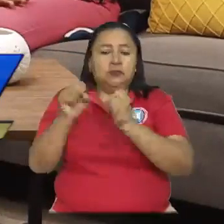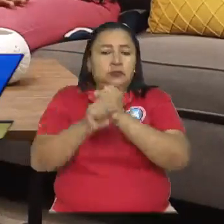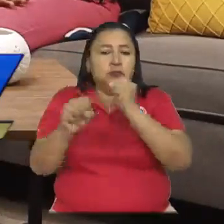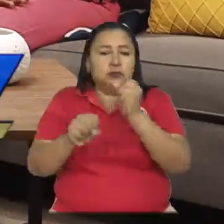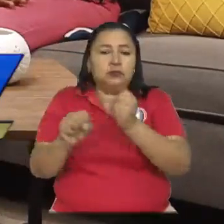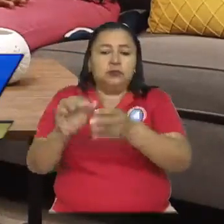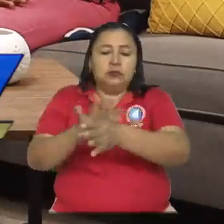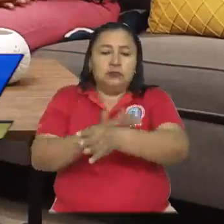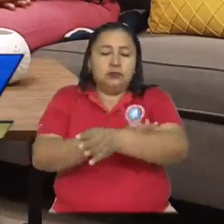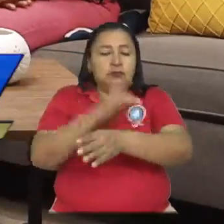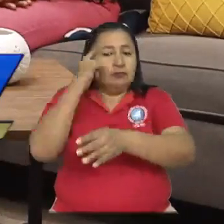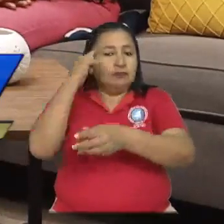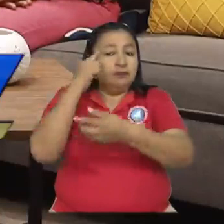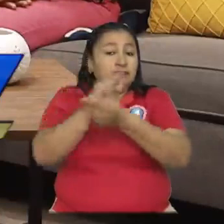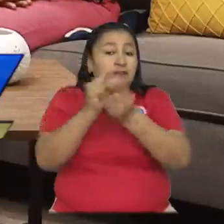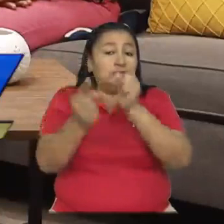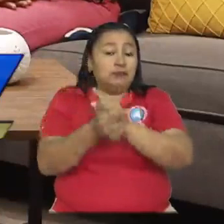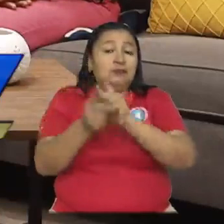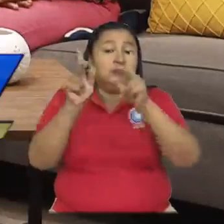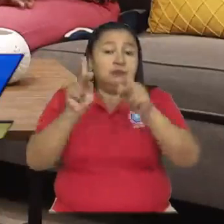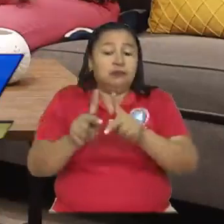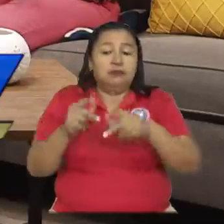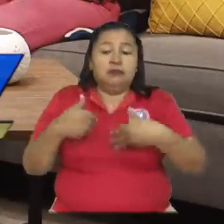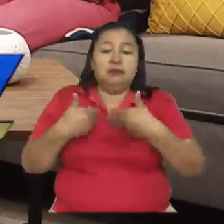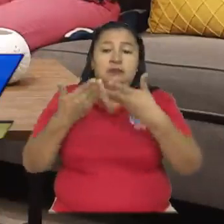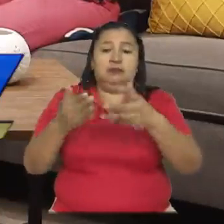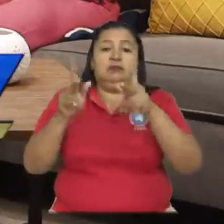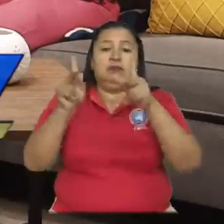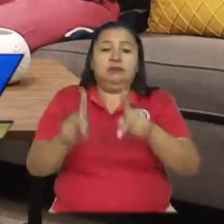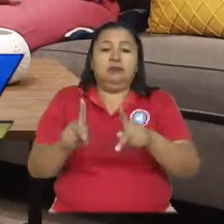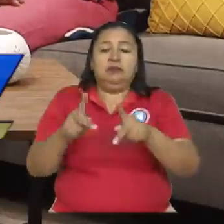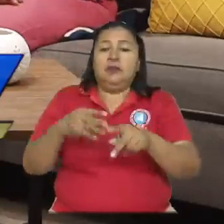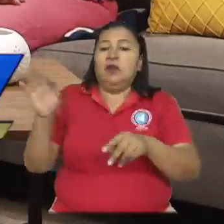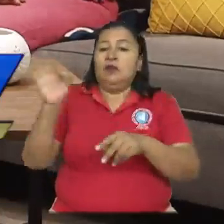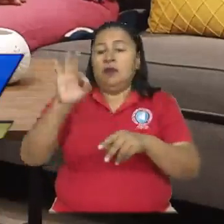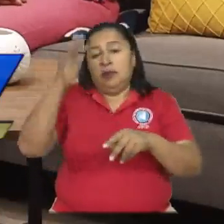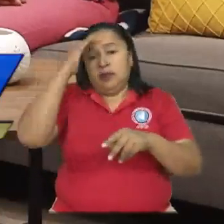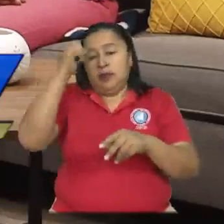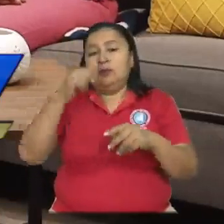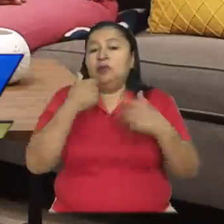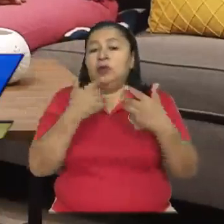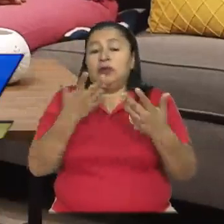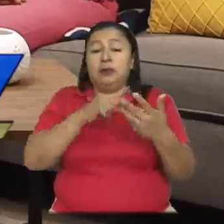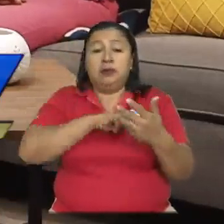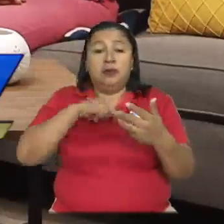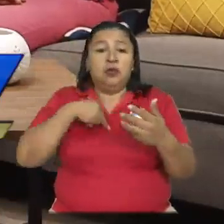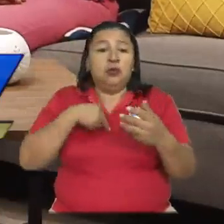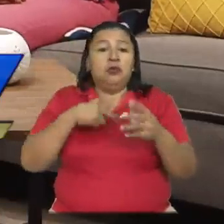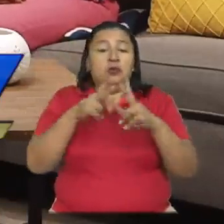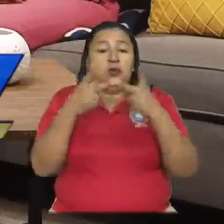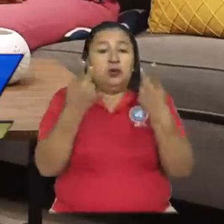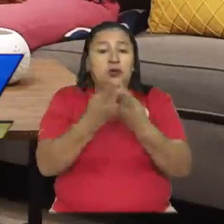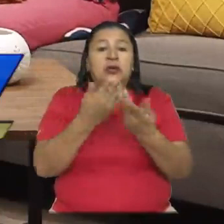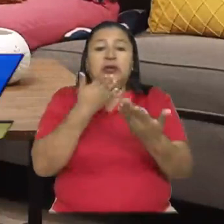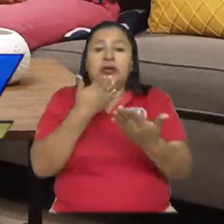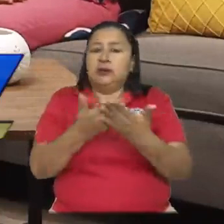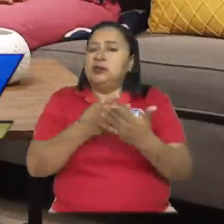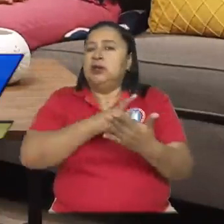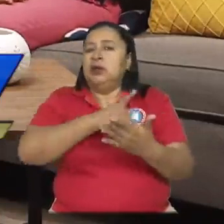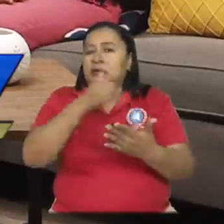de sensibilización que va dirigido a la población en general, porque también nuestro pueblo, y gracias a Dios que